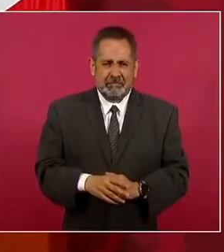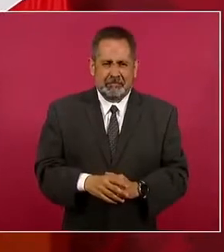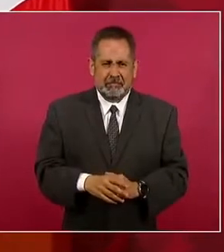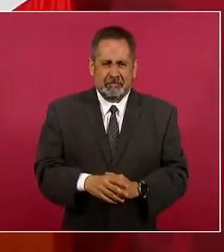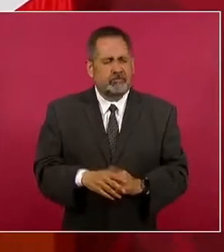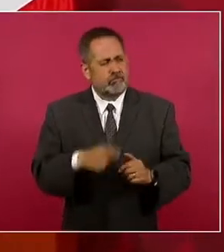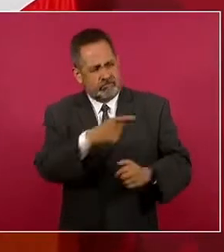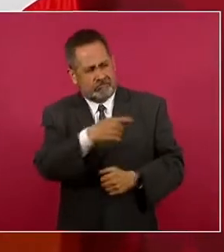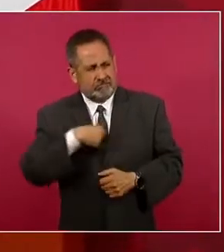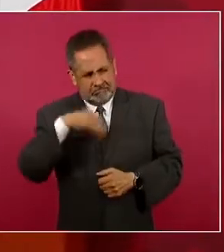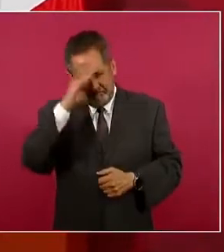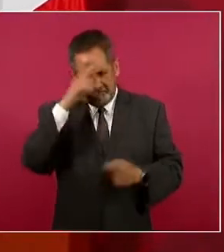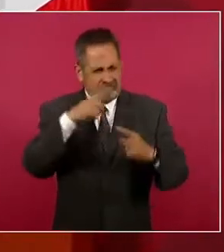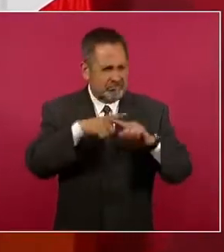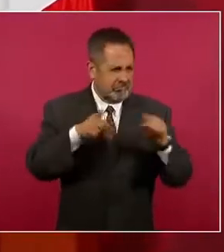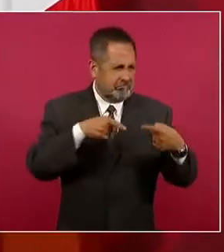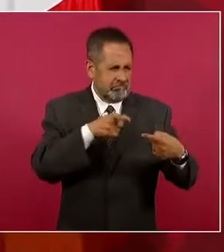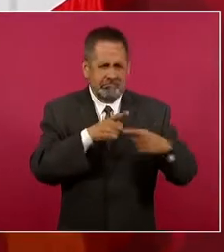tener diferencias, ¿no?